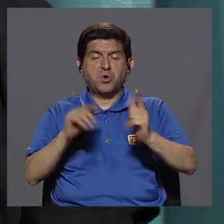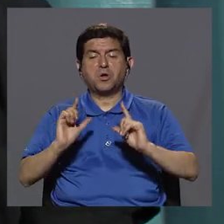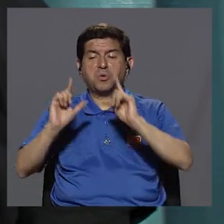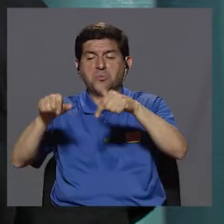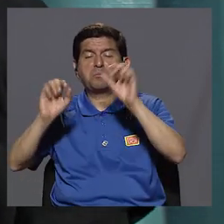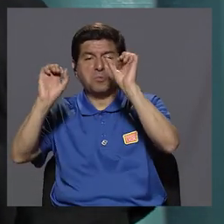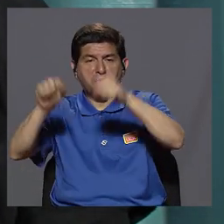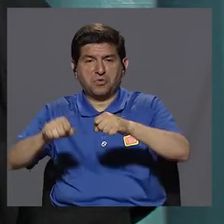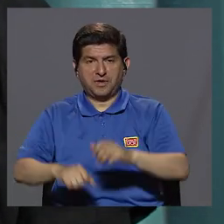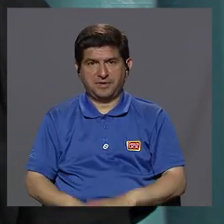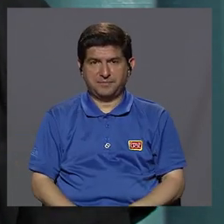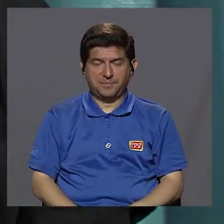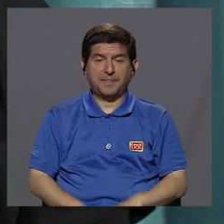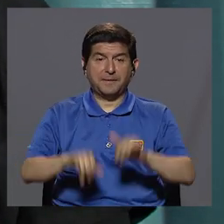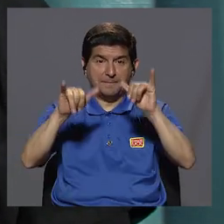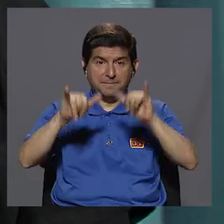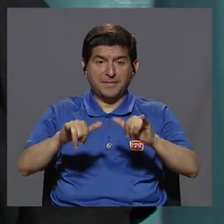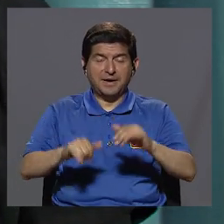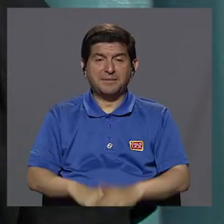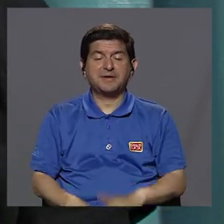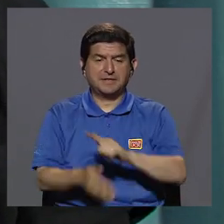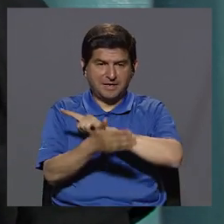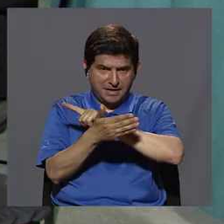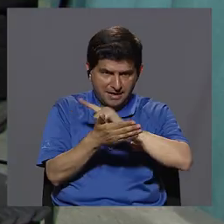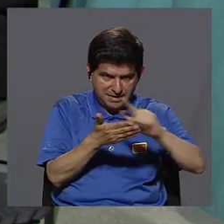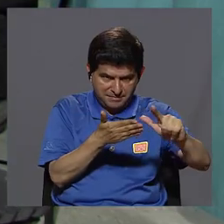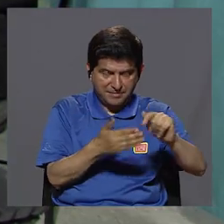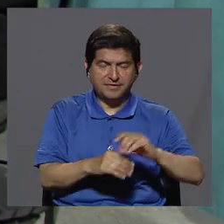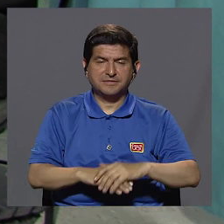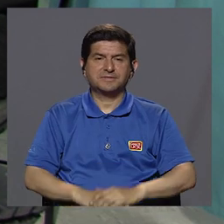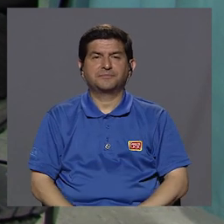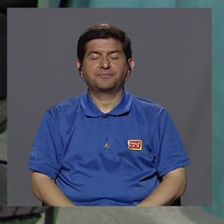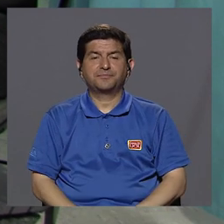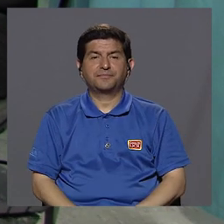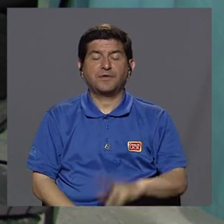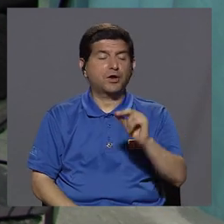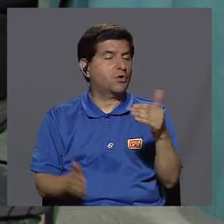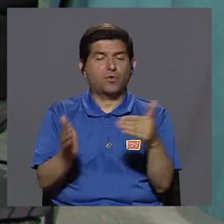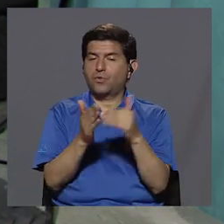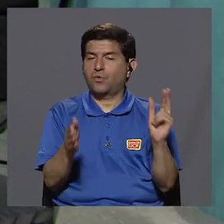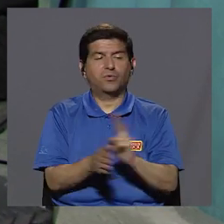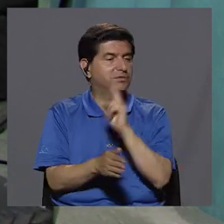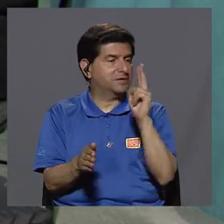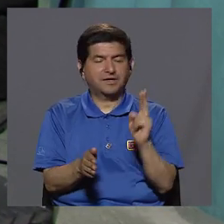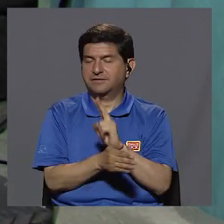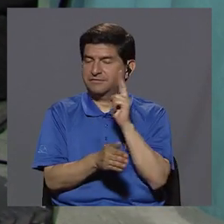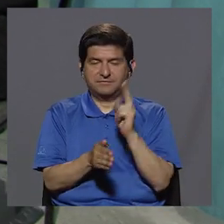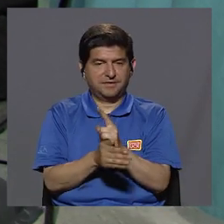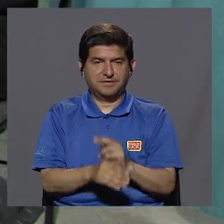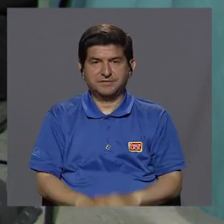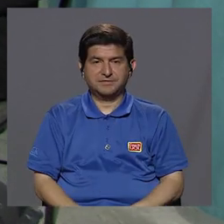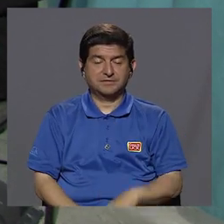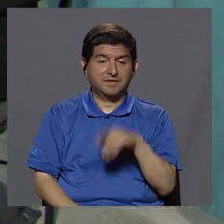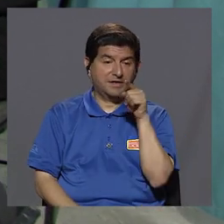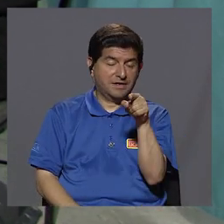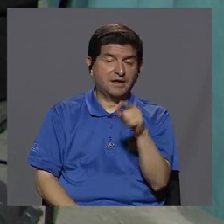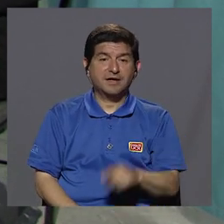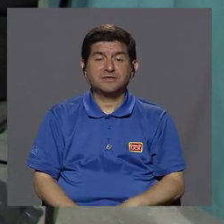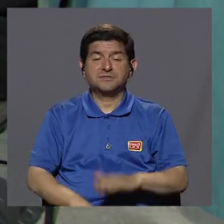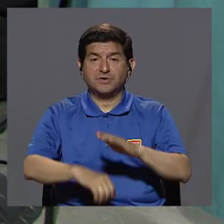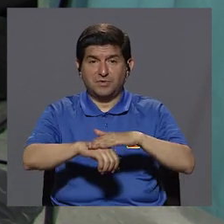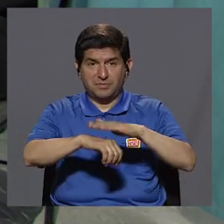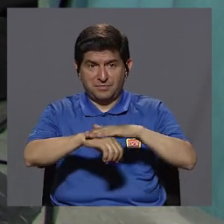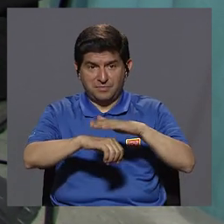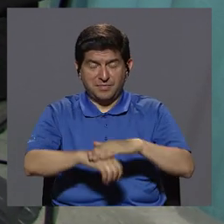eventualmente para mantener el aseo y el ornato en verdad no son reutilizables y eventualmente eso lo que lleva el